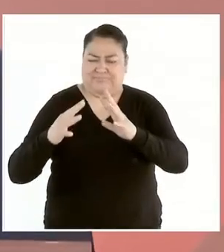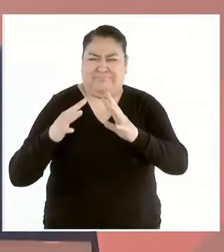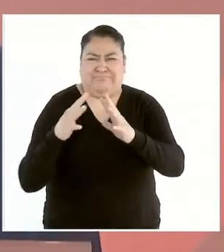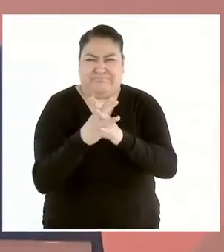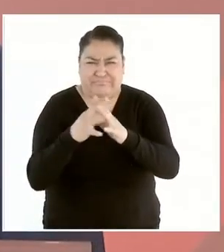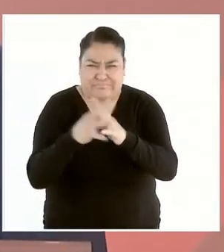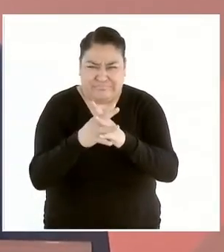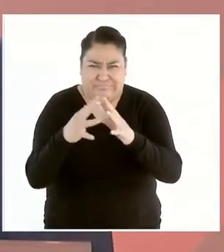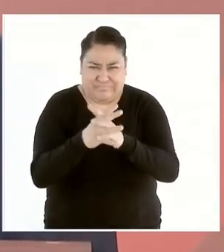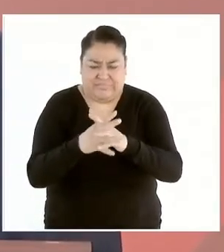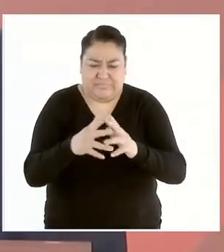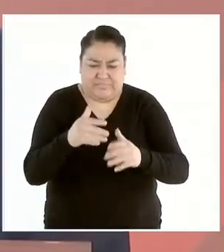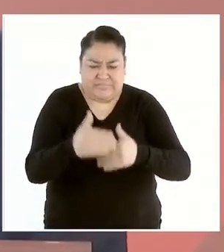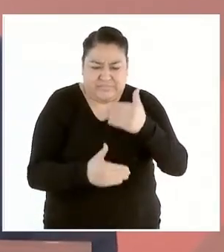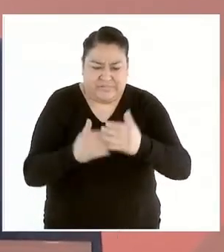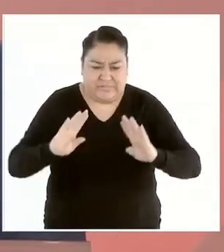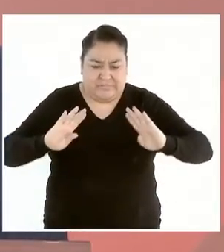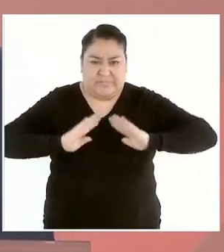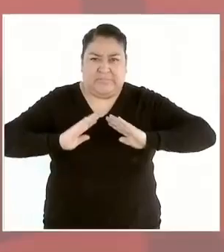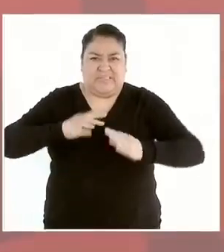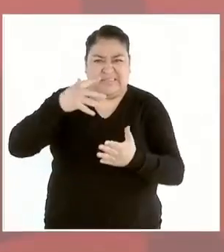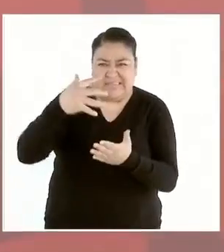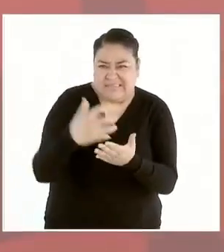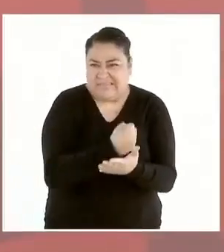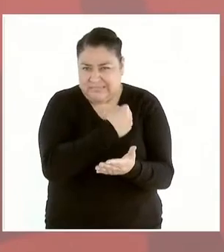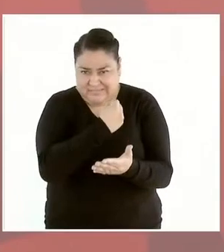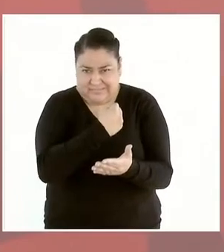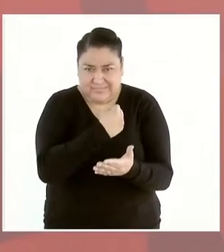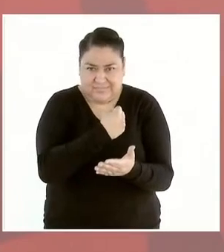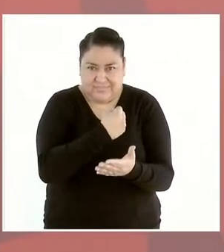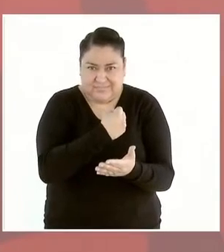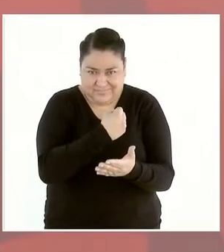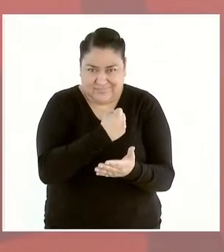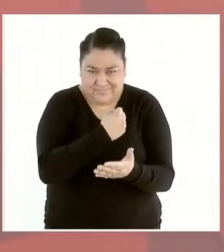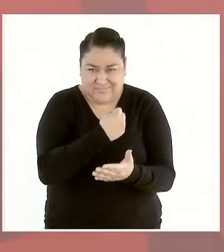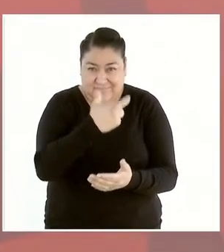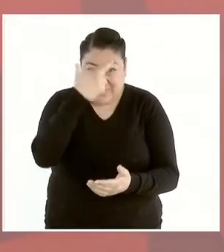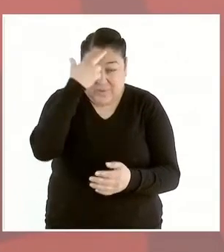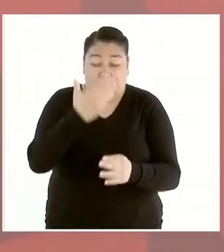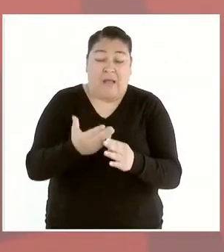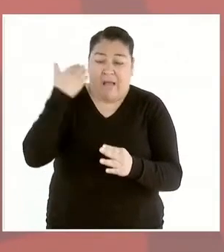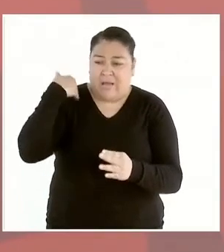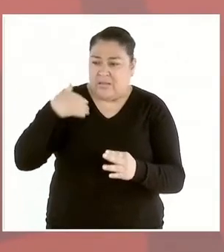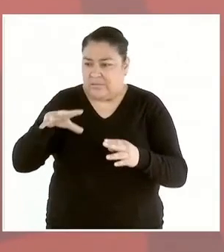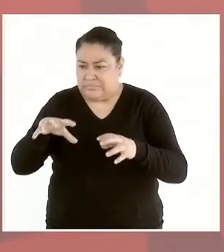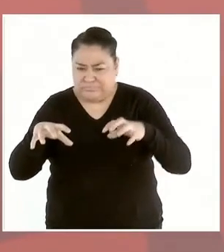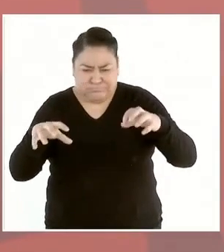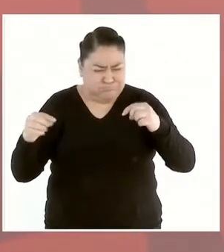y el triunfo militar sobre los conservadores